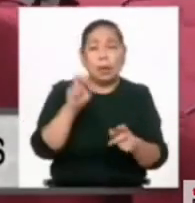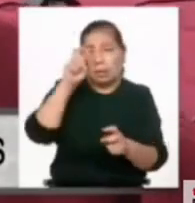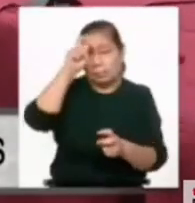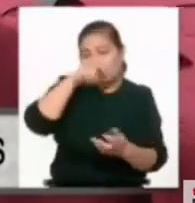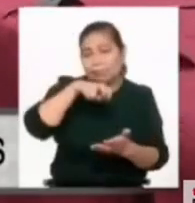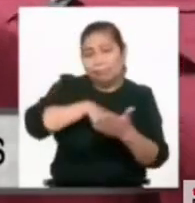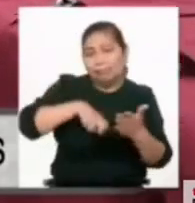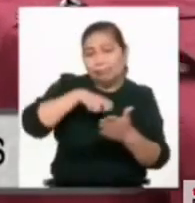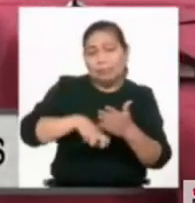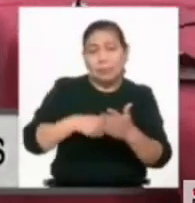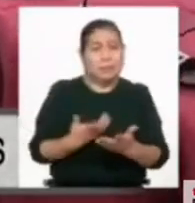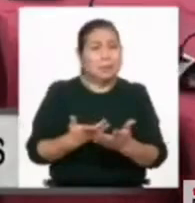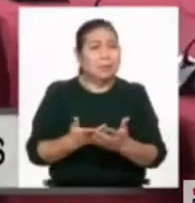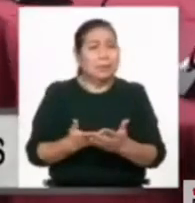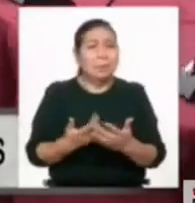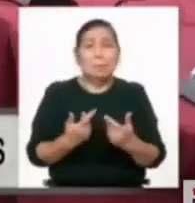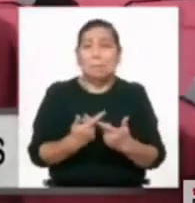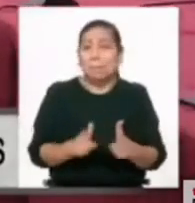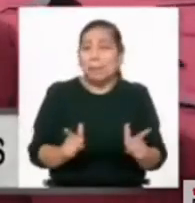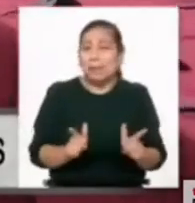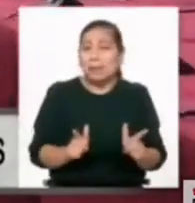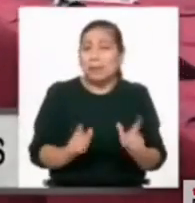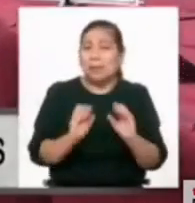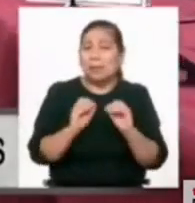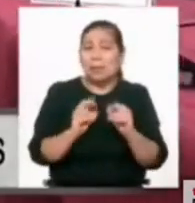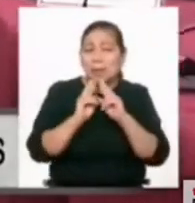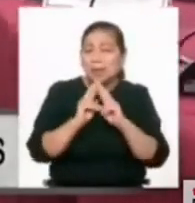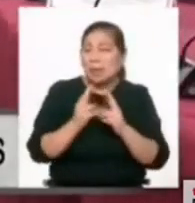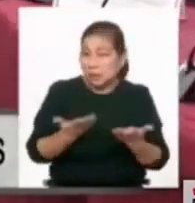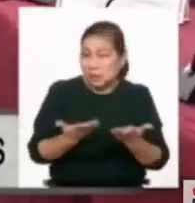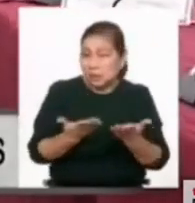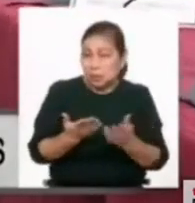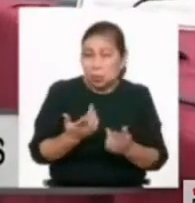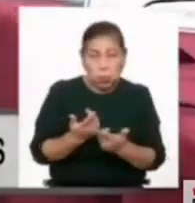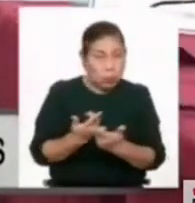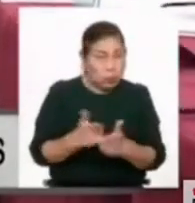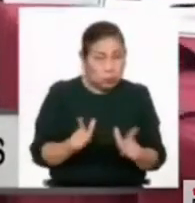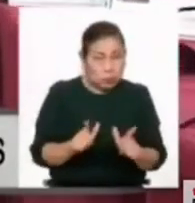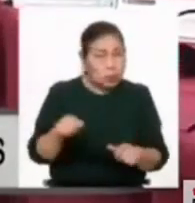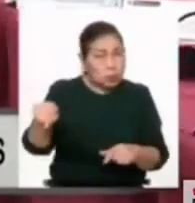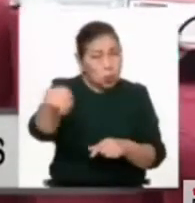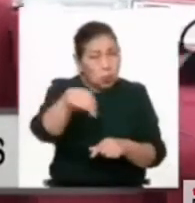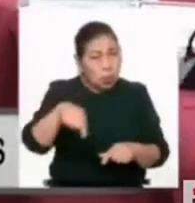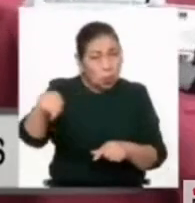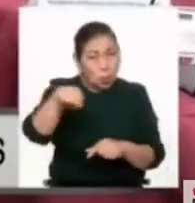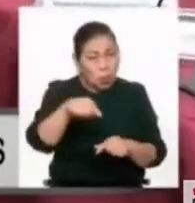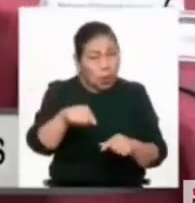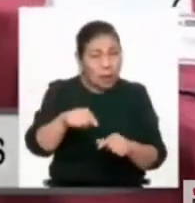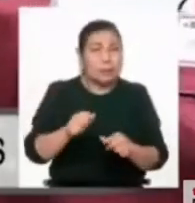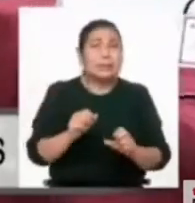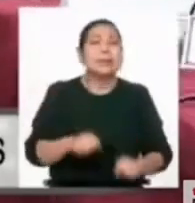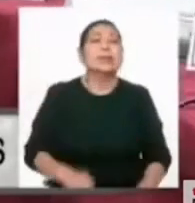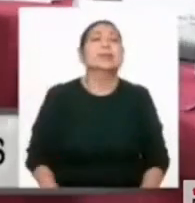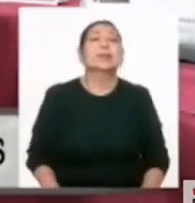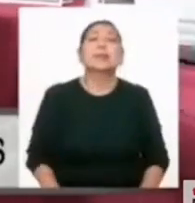Hay daños económicos, serios daños en la economía y, sin embargo, no han dado resultados. ¿Van a levantar el estado de emergencia en la zona? Gracias.